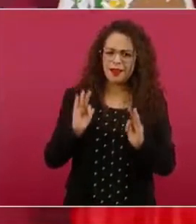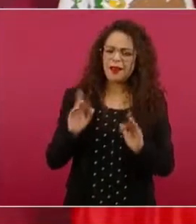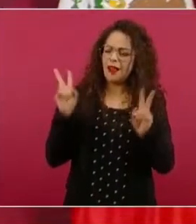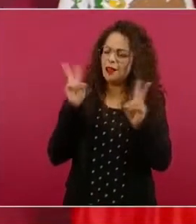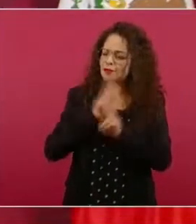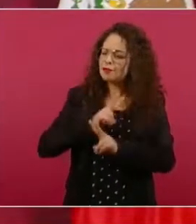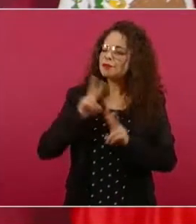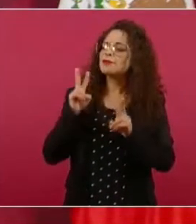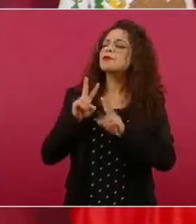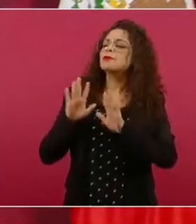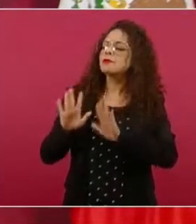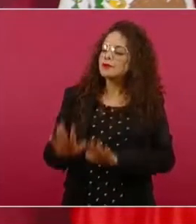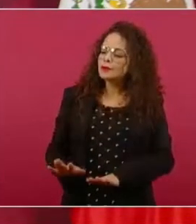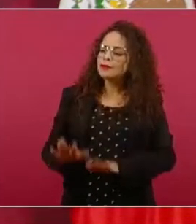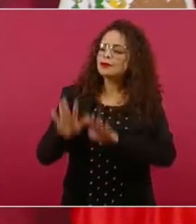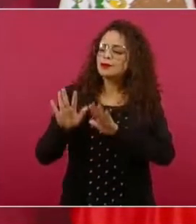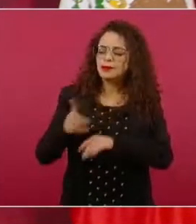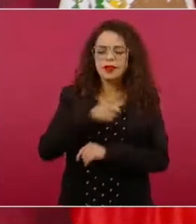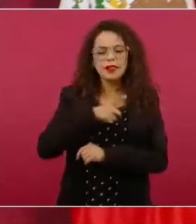piensen,